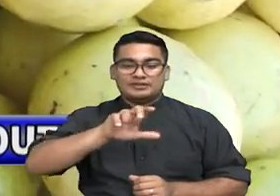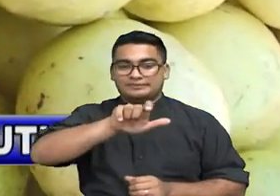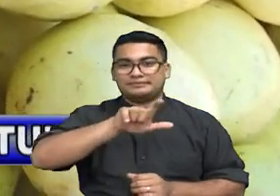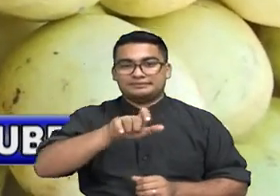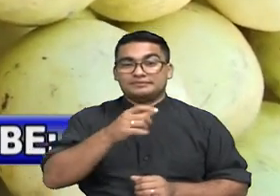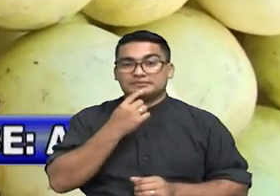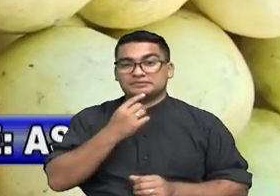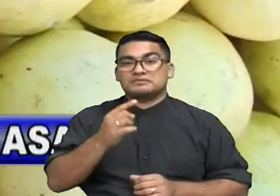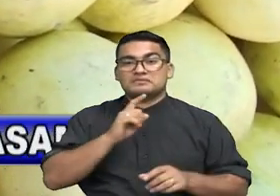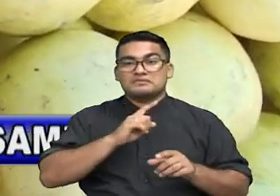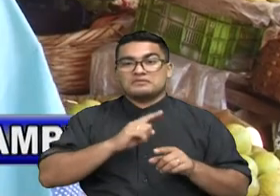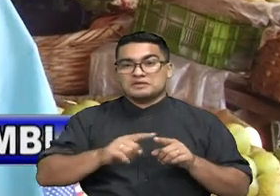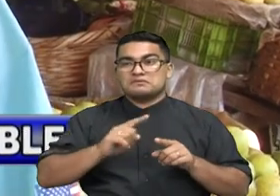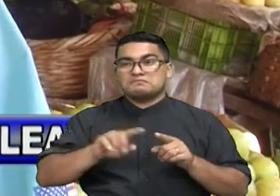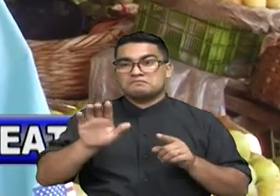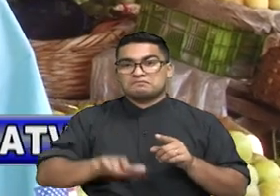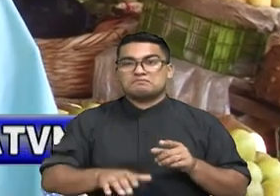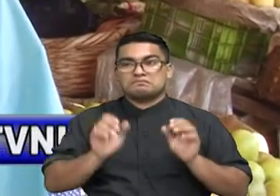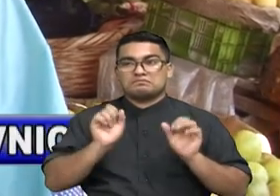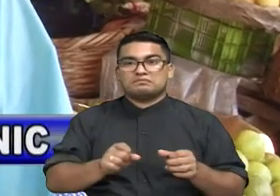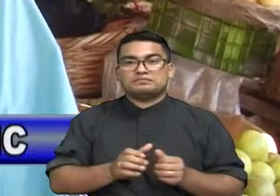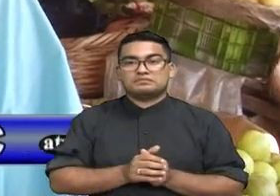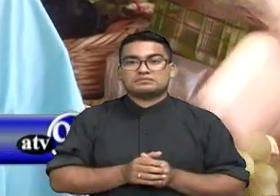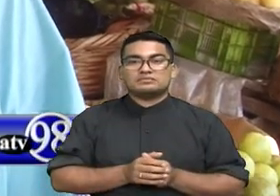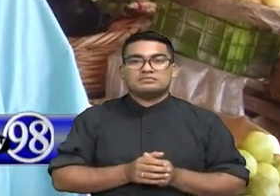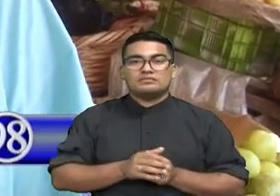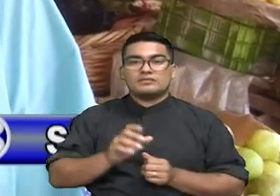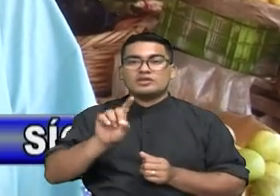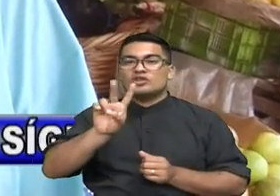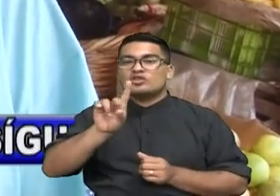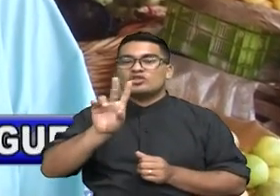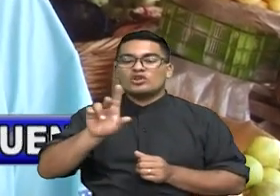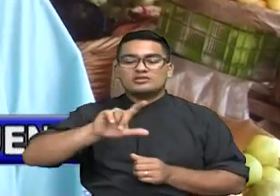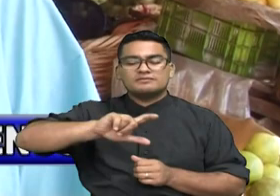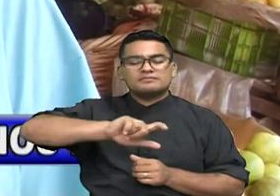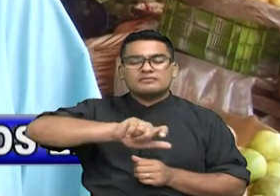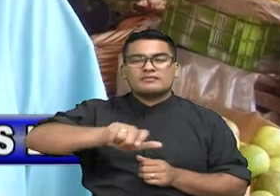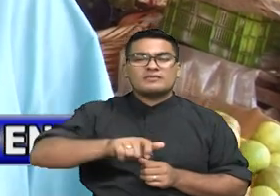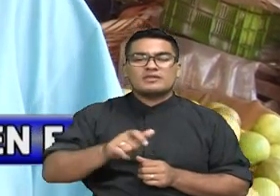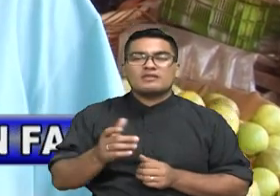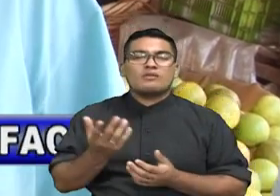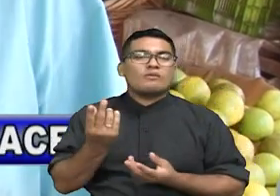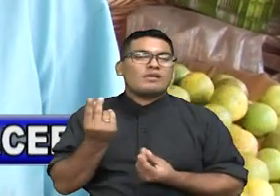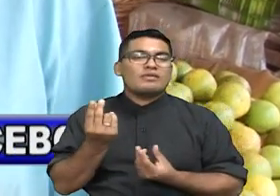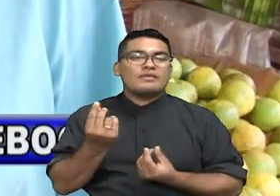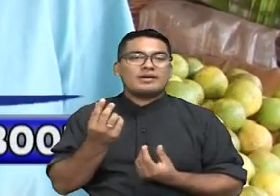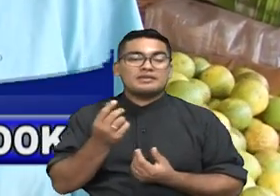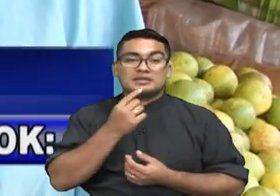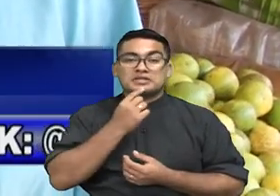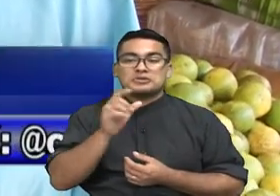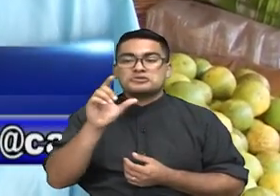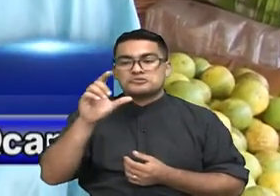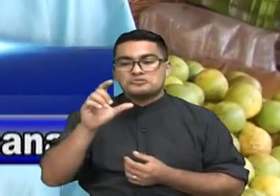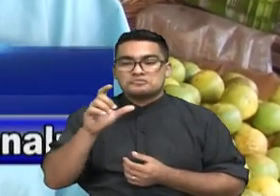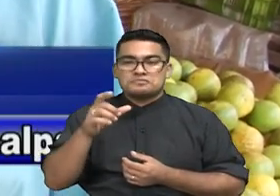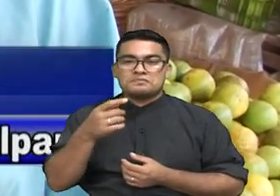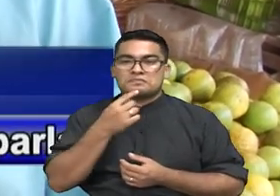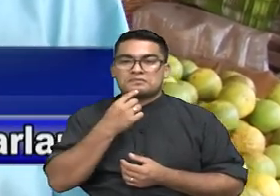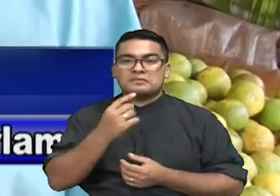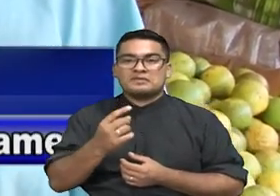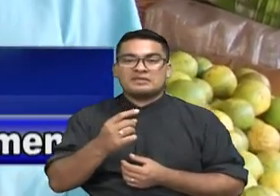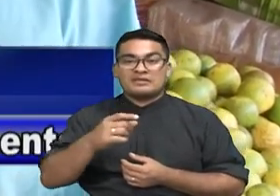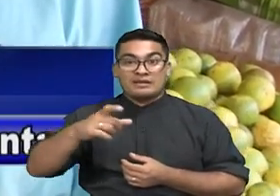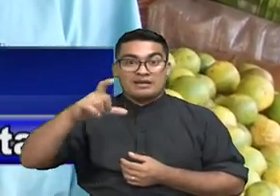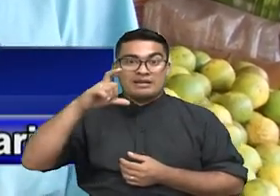vendemos pues para que lo vengan a llevar. ¿A cómo tiene la docena de limón? Ahorita solo tenemos de ese limón pequeño. Ese limón